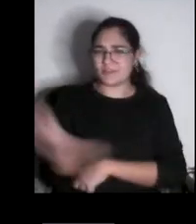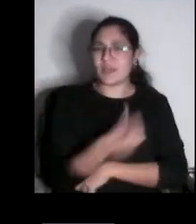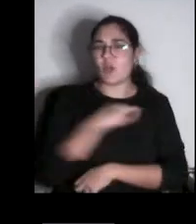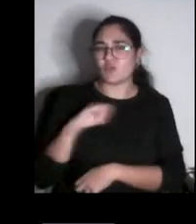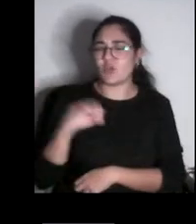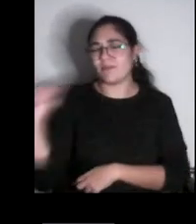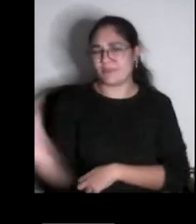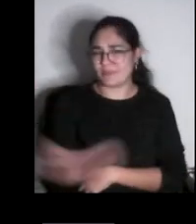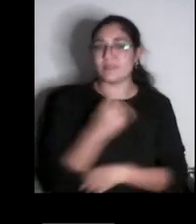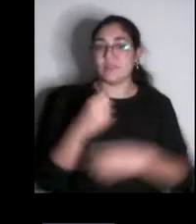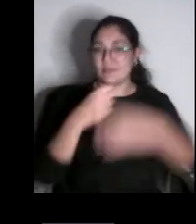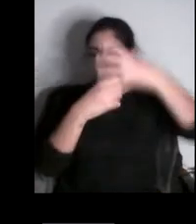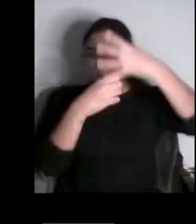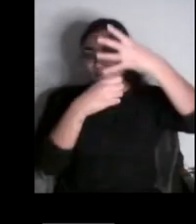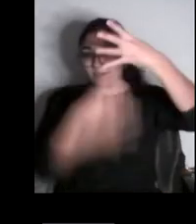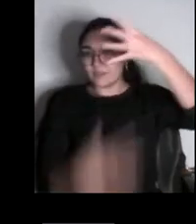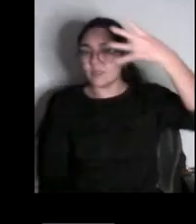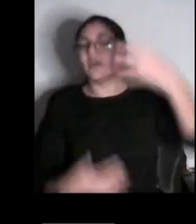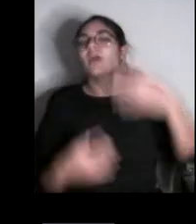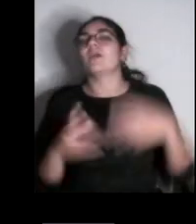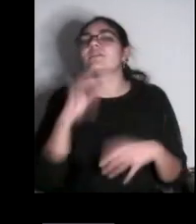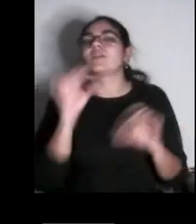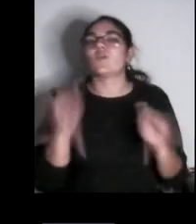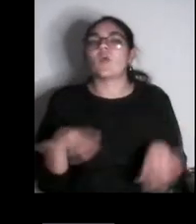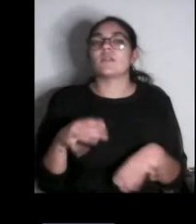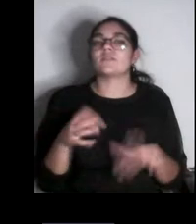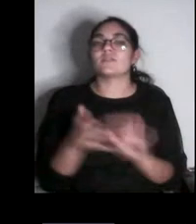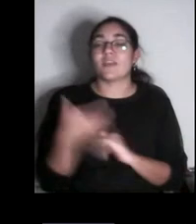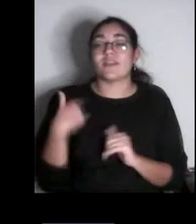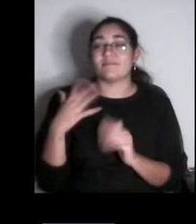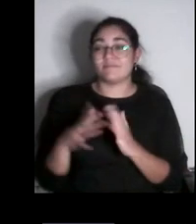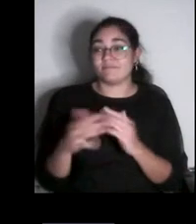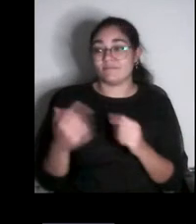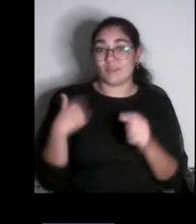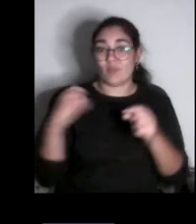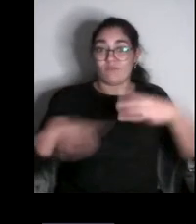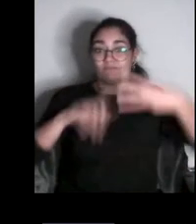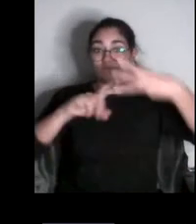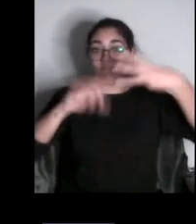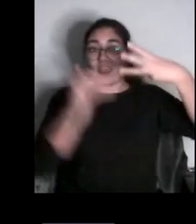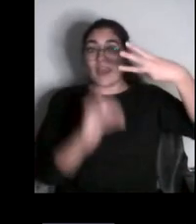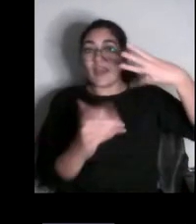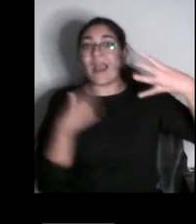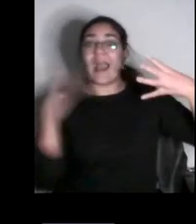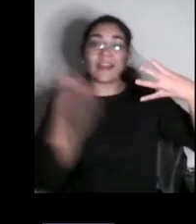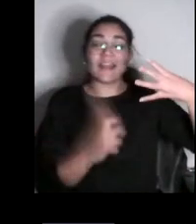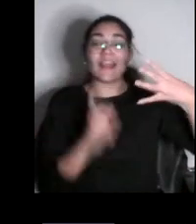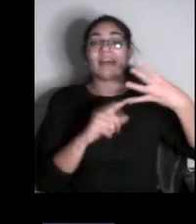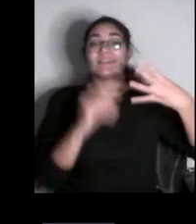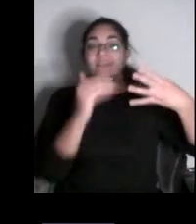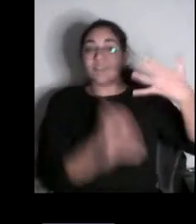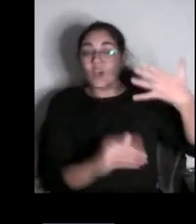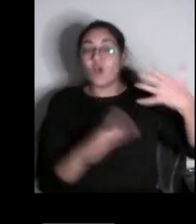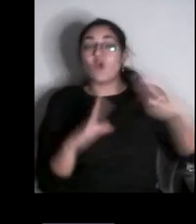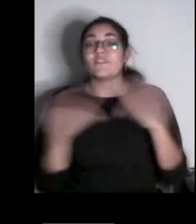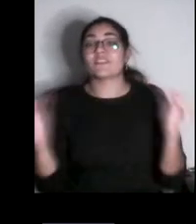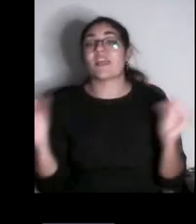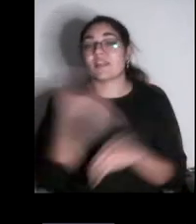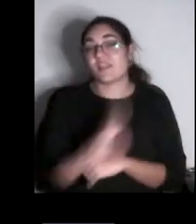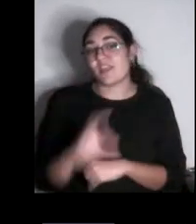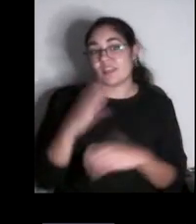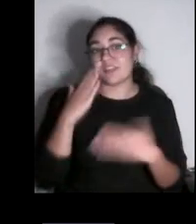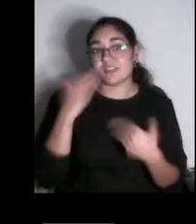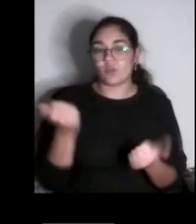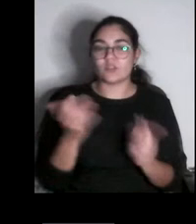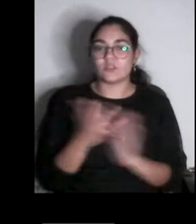perdón, detrás, por detrás de la Universidad de Alcalá de Henares, ciencias de la salud, en este caso sería la universidad con mayor inserción laboral de